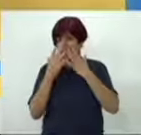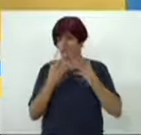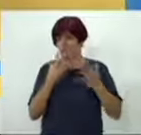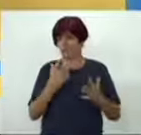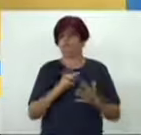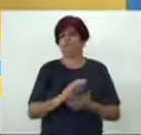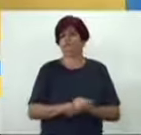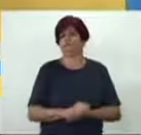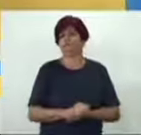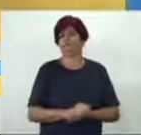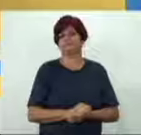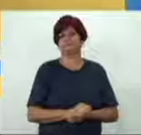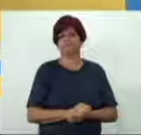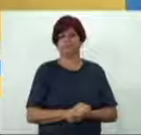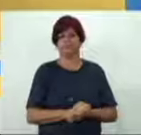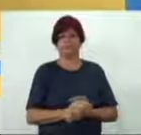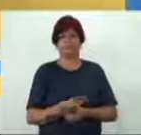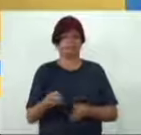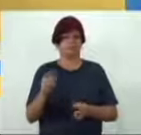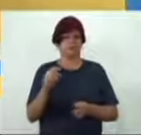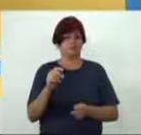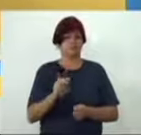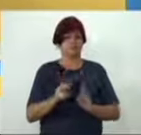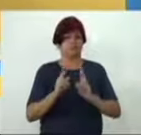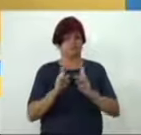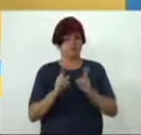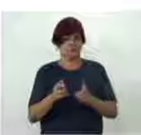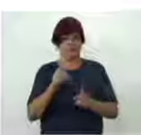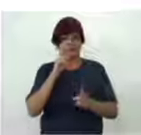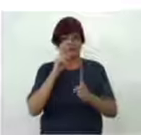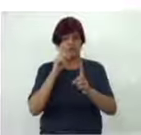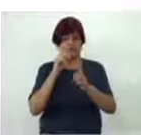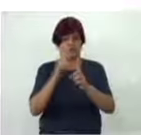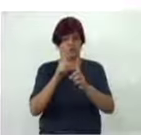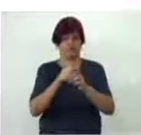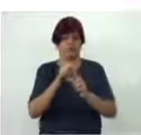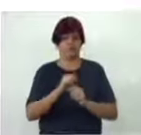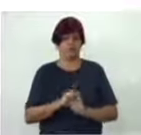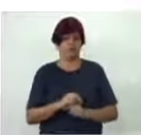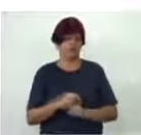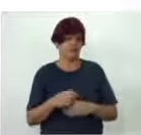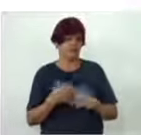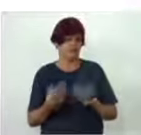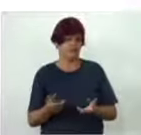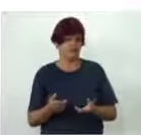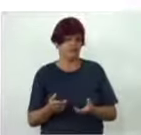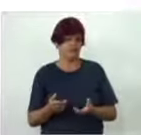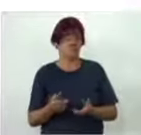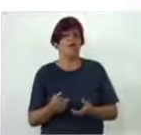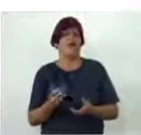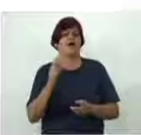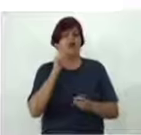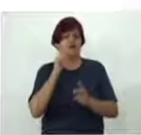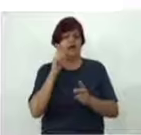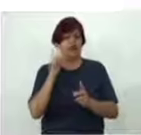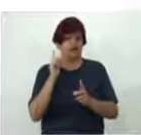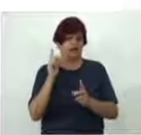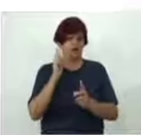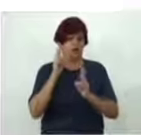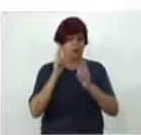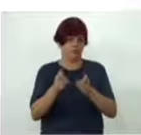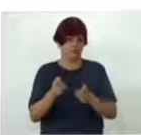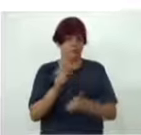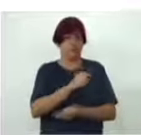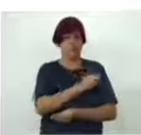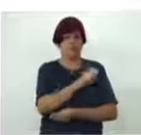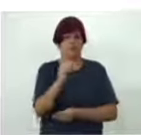Vamos a ver entonces, dentro de la orientación hacia el objetivo, la orientación que le da la educadora. Vamos a adornar